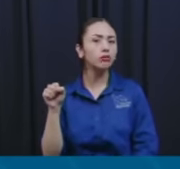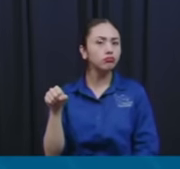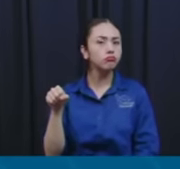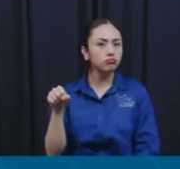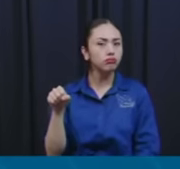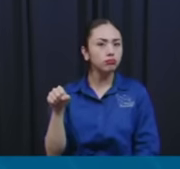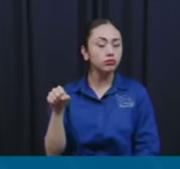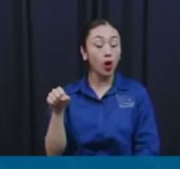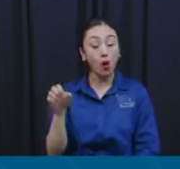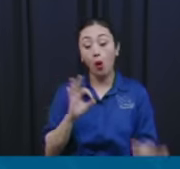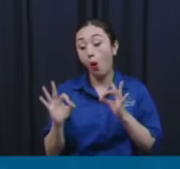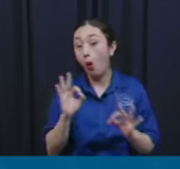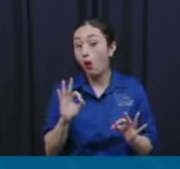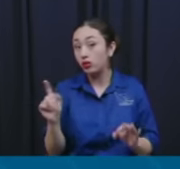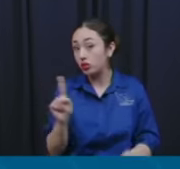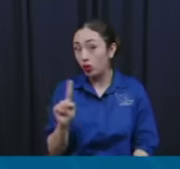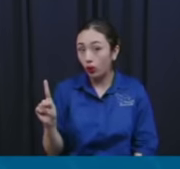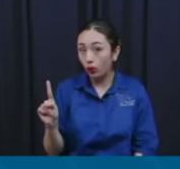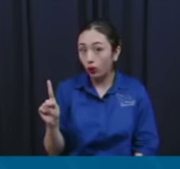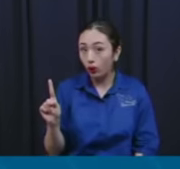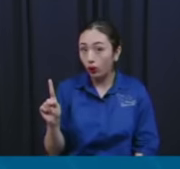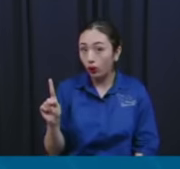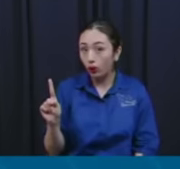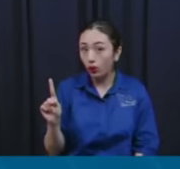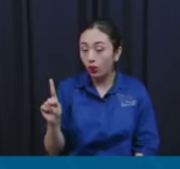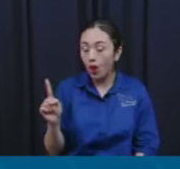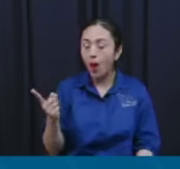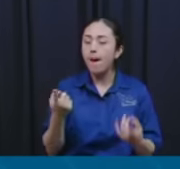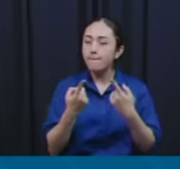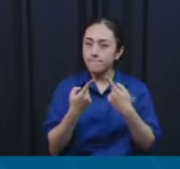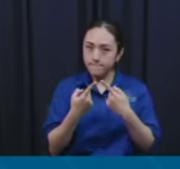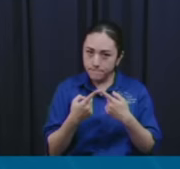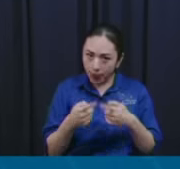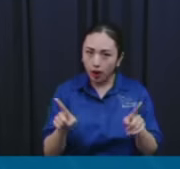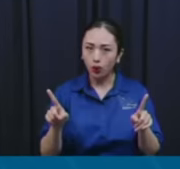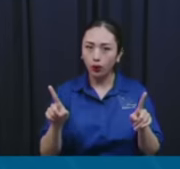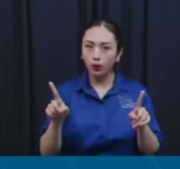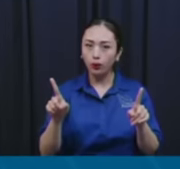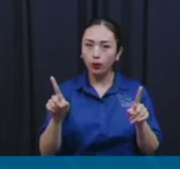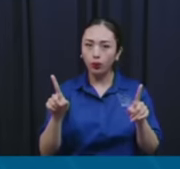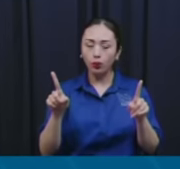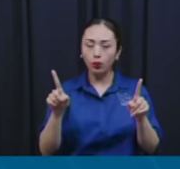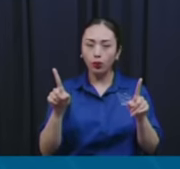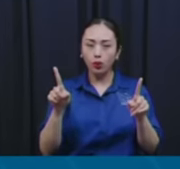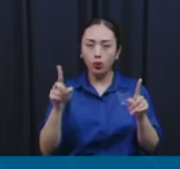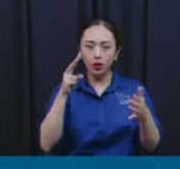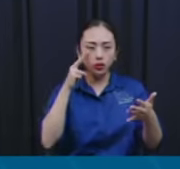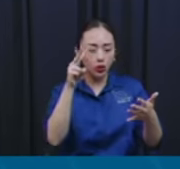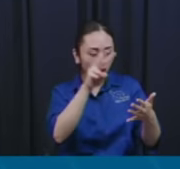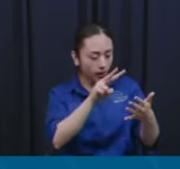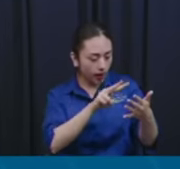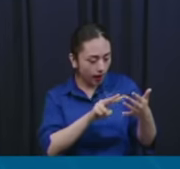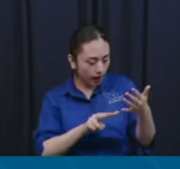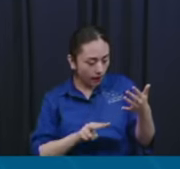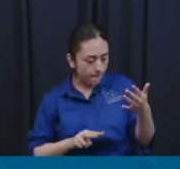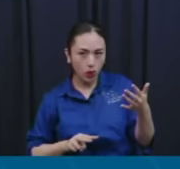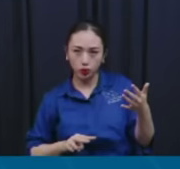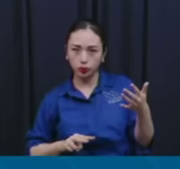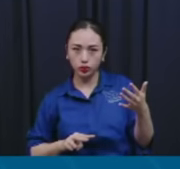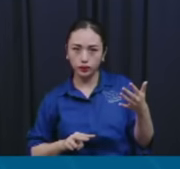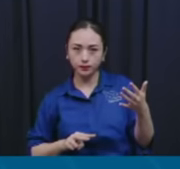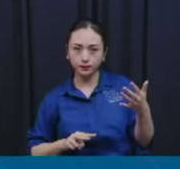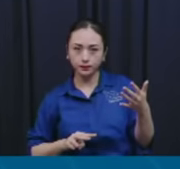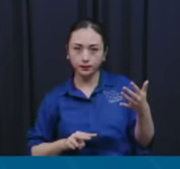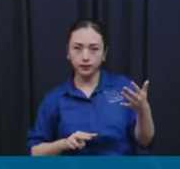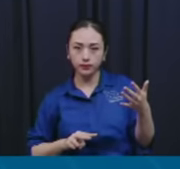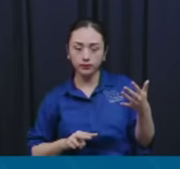que no pero cuando nosotros vemos la palabra Ay Dios mío aquí